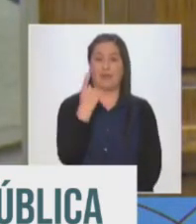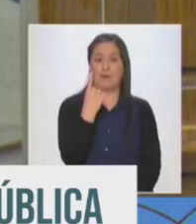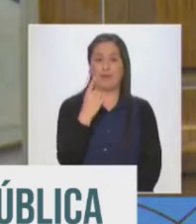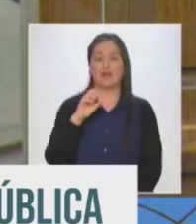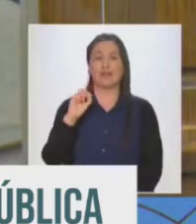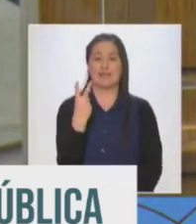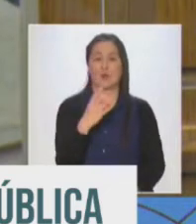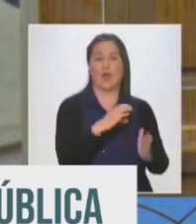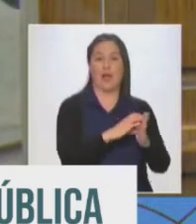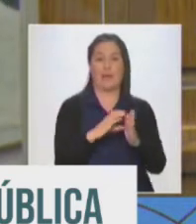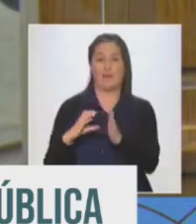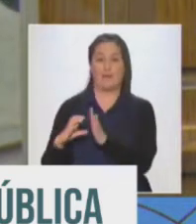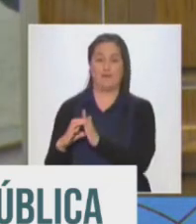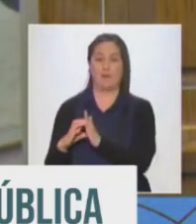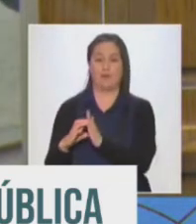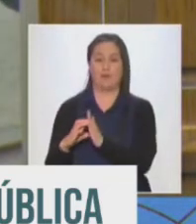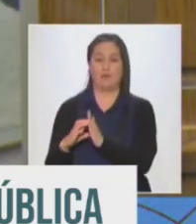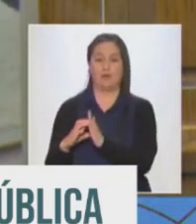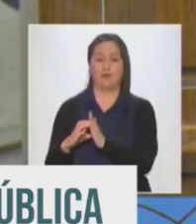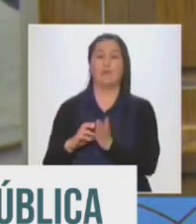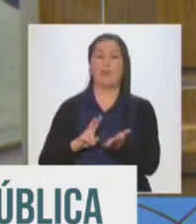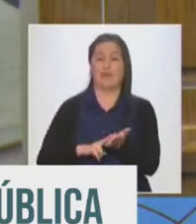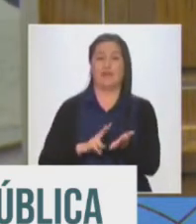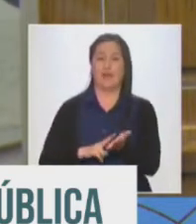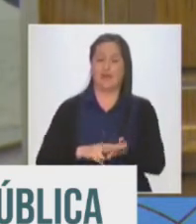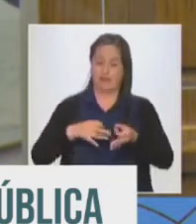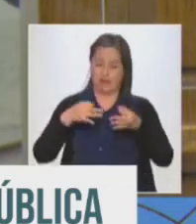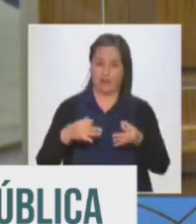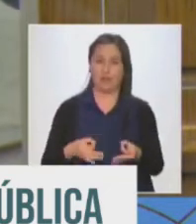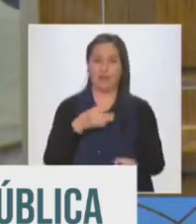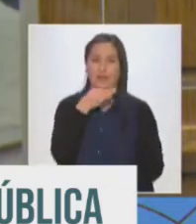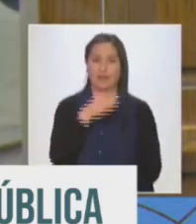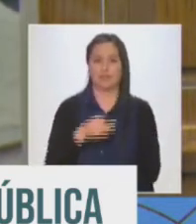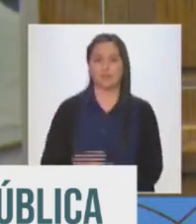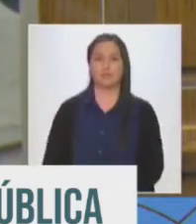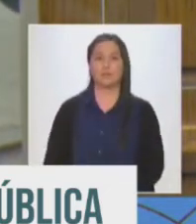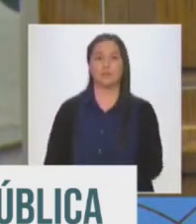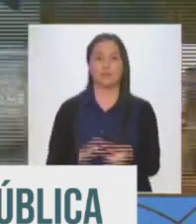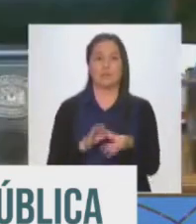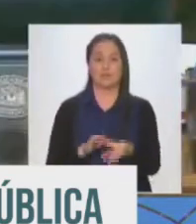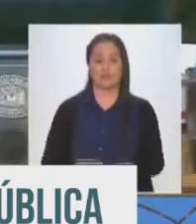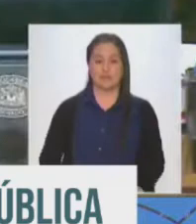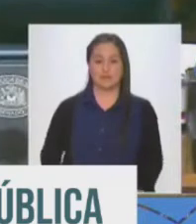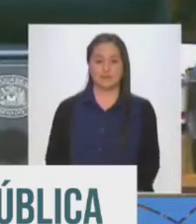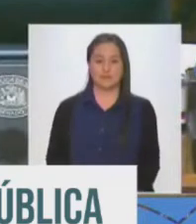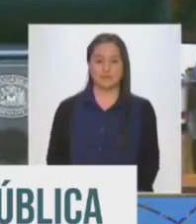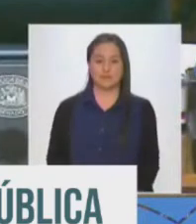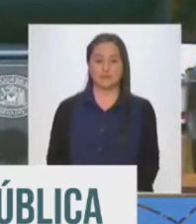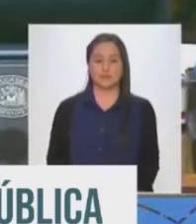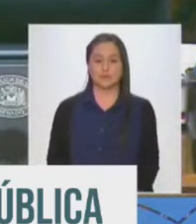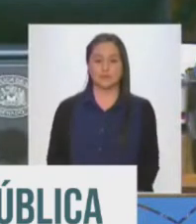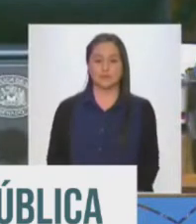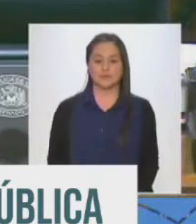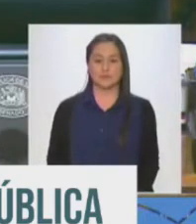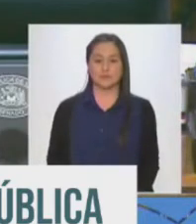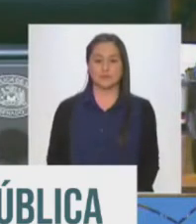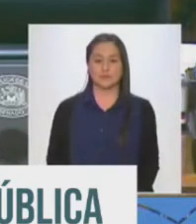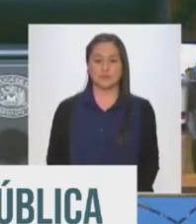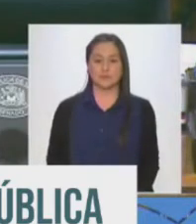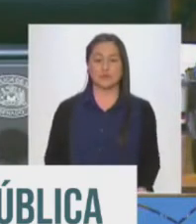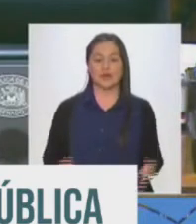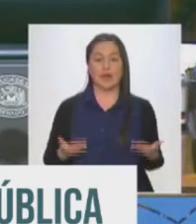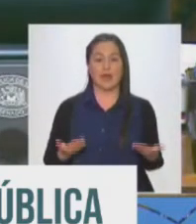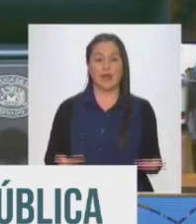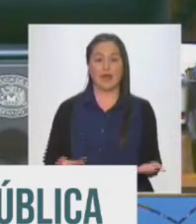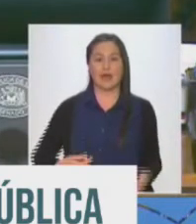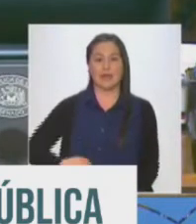el segundo capítulo que realmente corresponde. He dicho, presidenta. Gracias, senadora Allende. Le